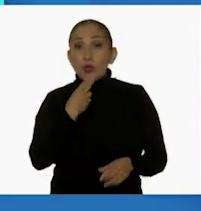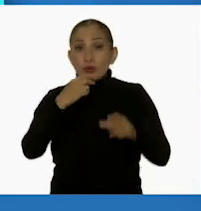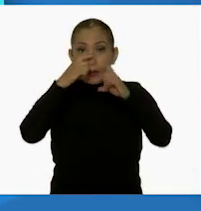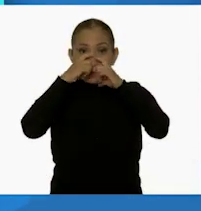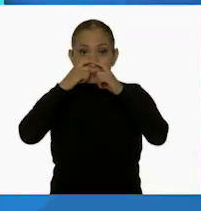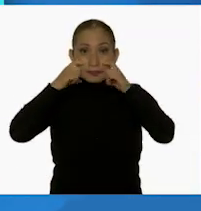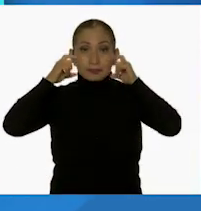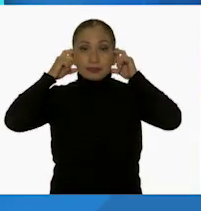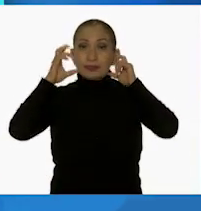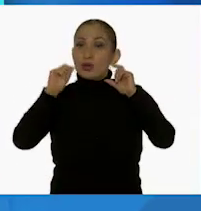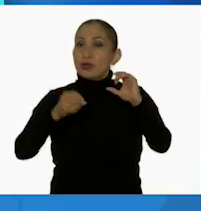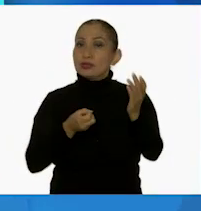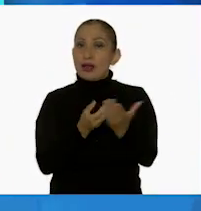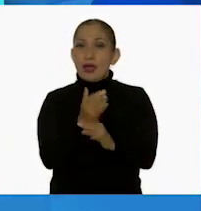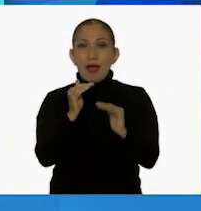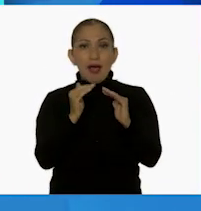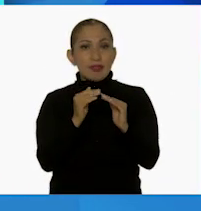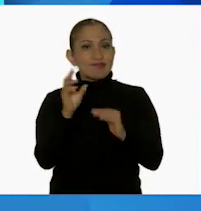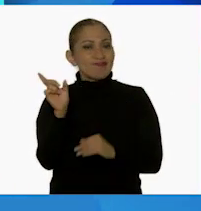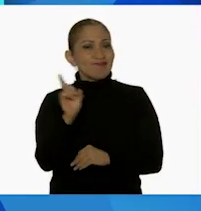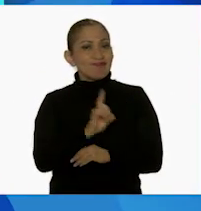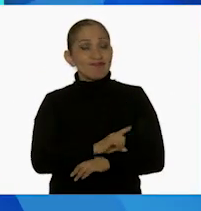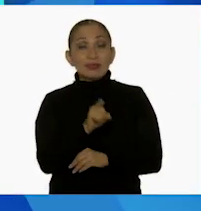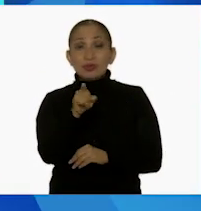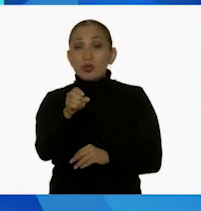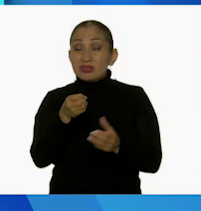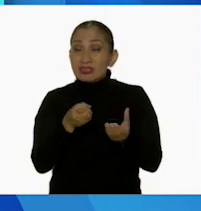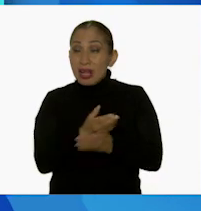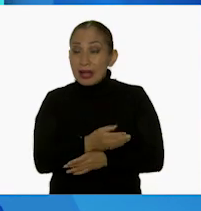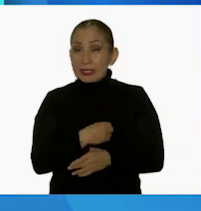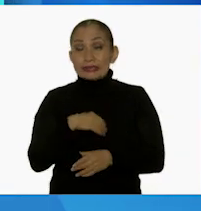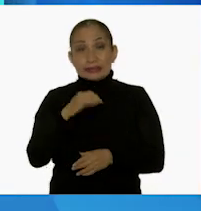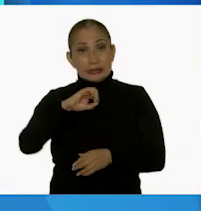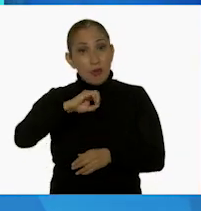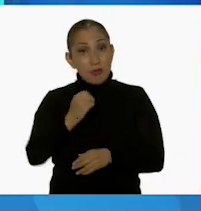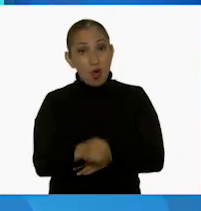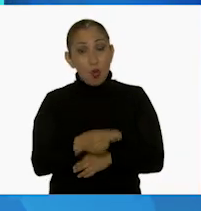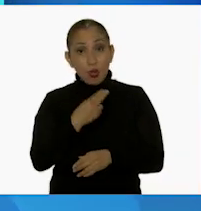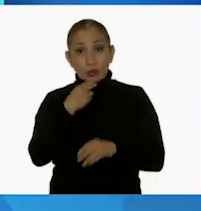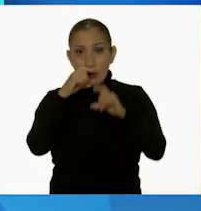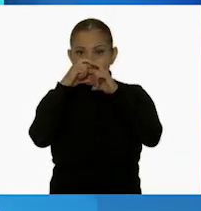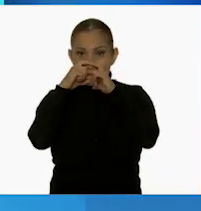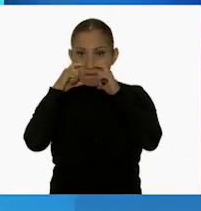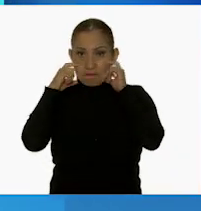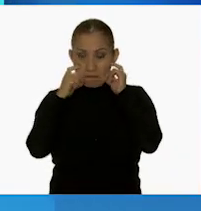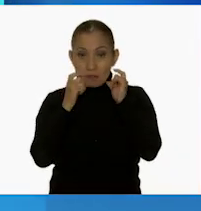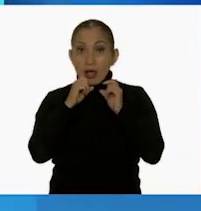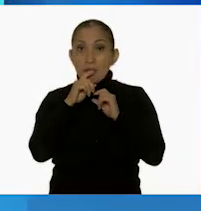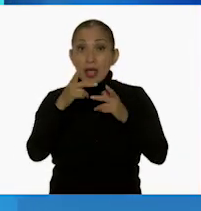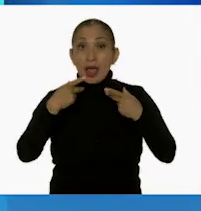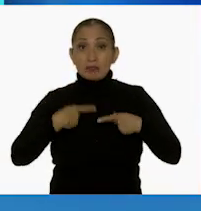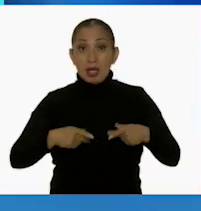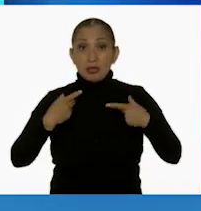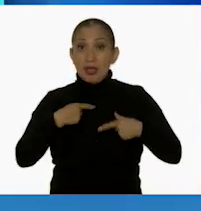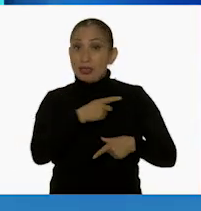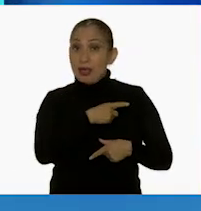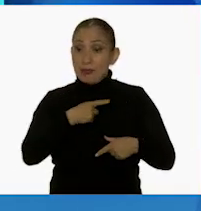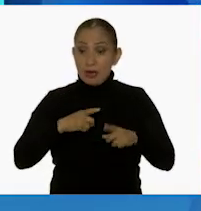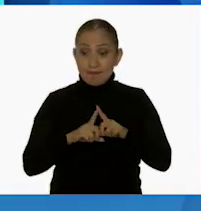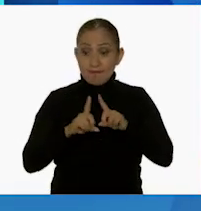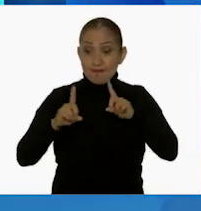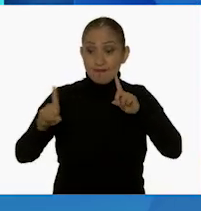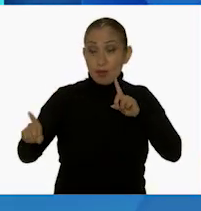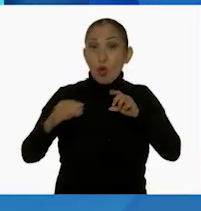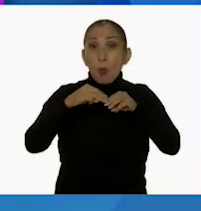Utiliza cubrebocas. No salgas de casa. Si tienes que hacerlo, recuerda que es obligatorio utilizarlo. Mantén una distancia mínima de un